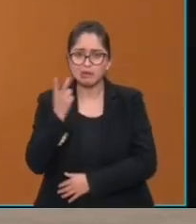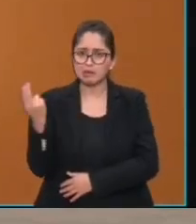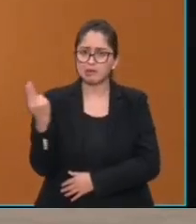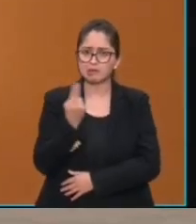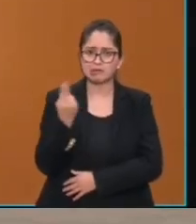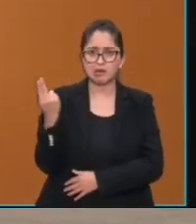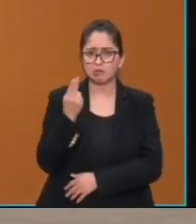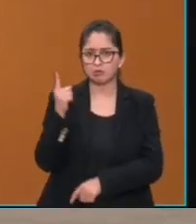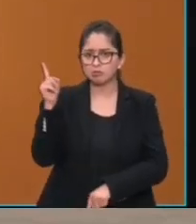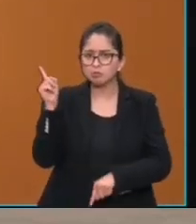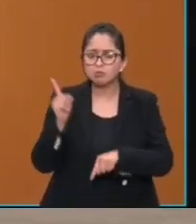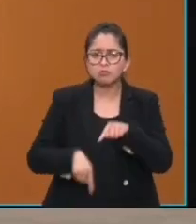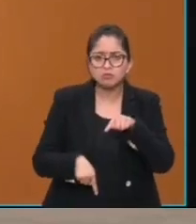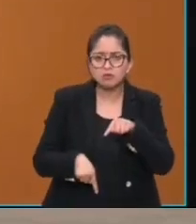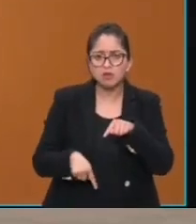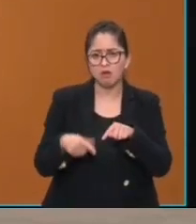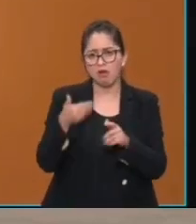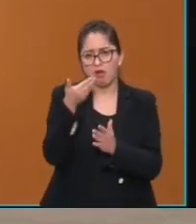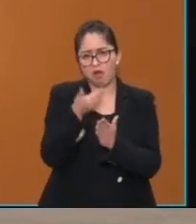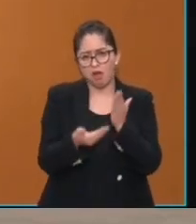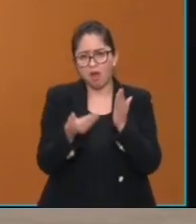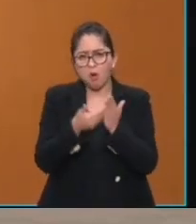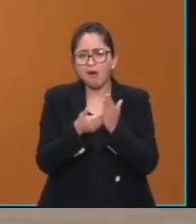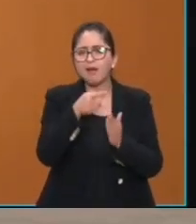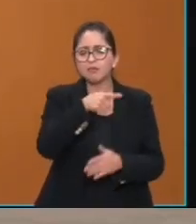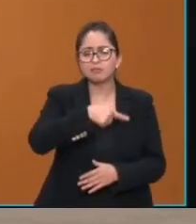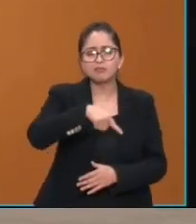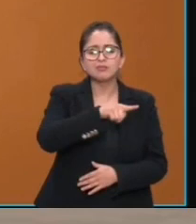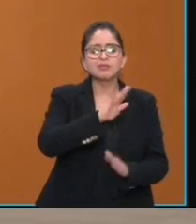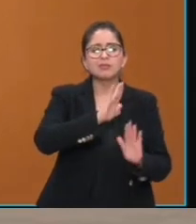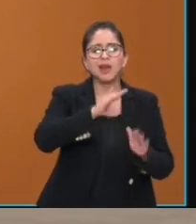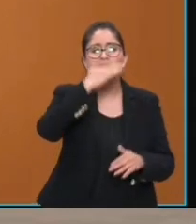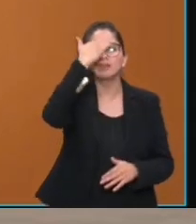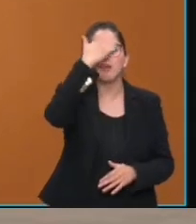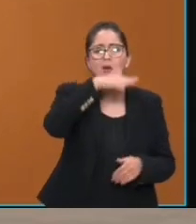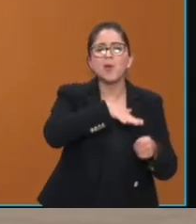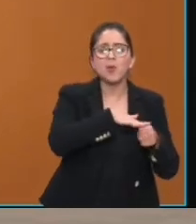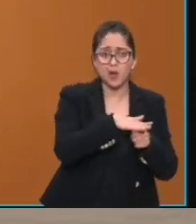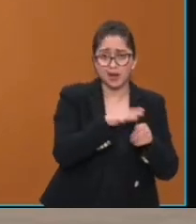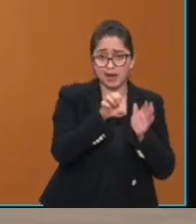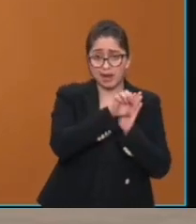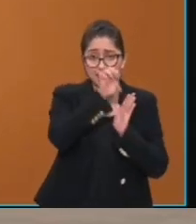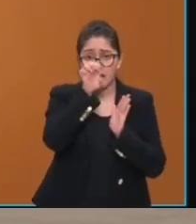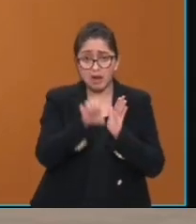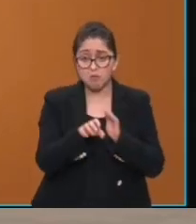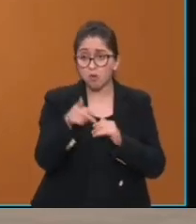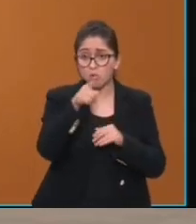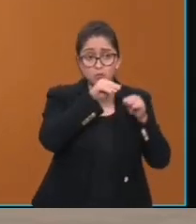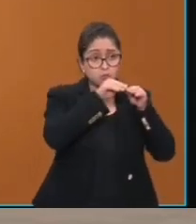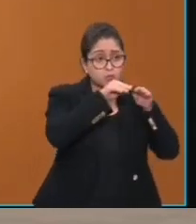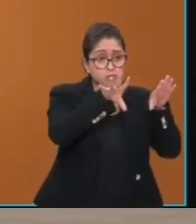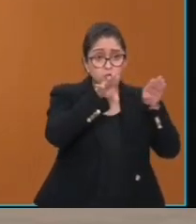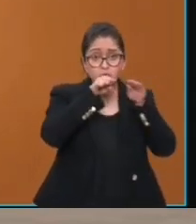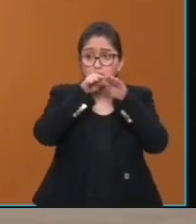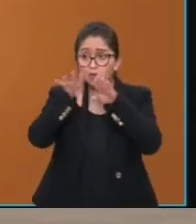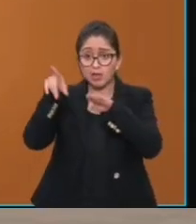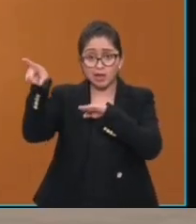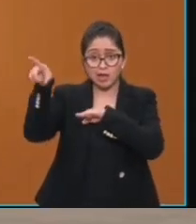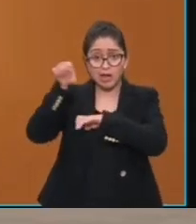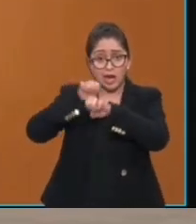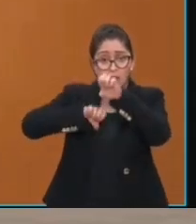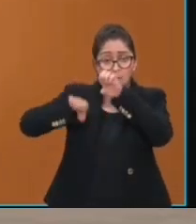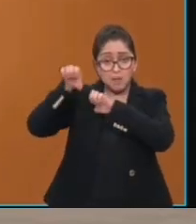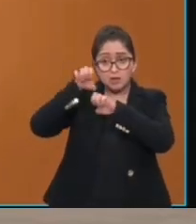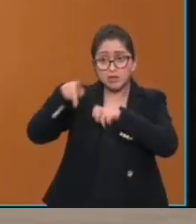hoy sabemos cuáles son las cosas que más funcionan. Por supuesto, estoy convencido que no debe haber publicidad de las empresas que venden